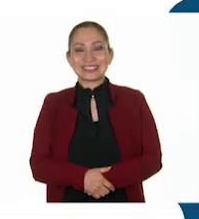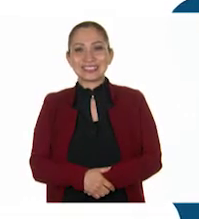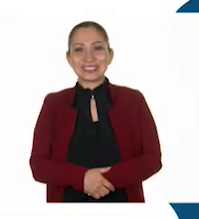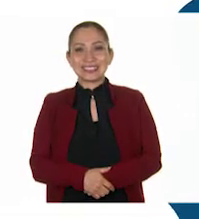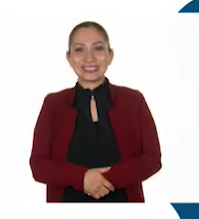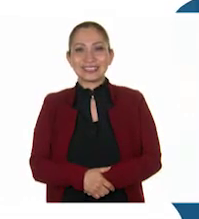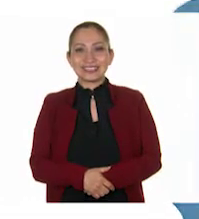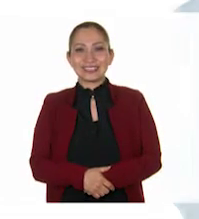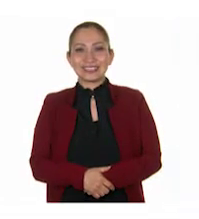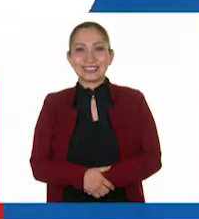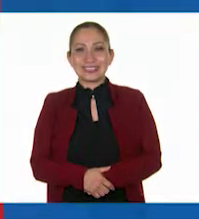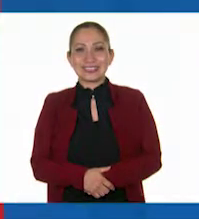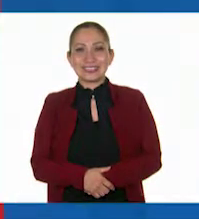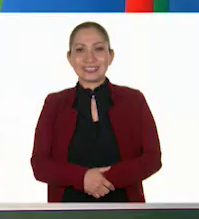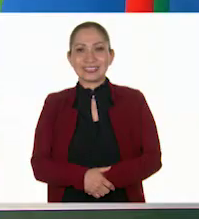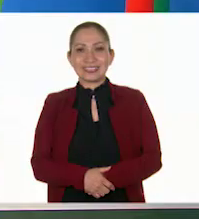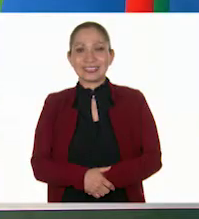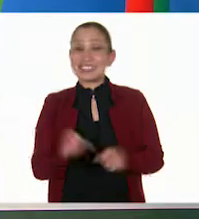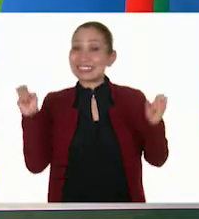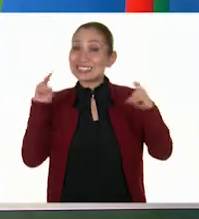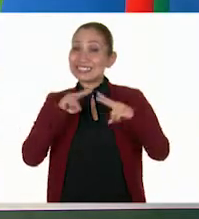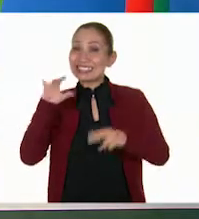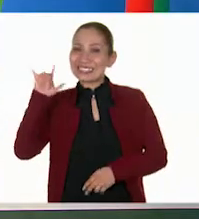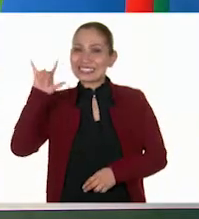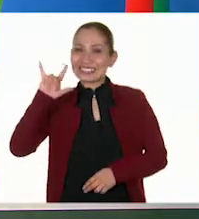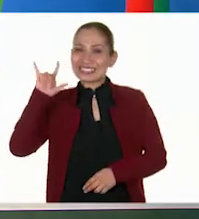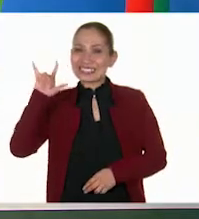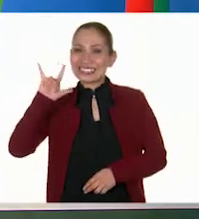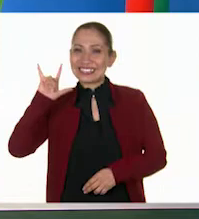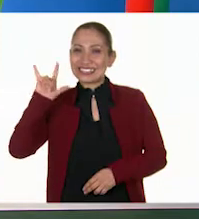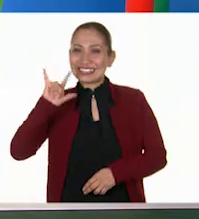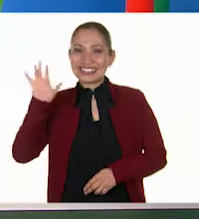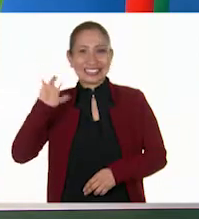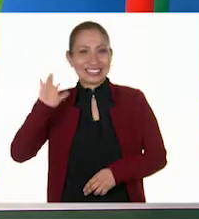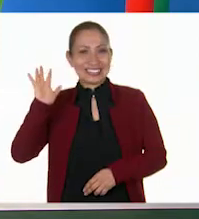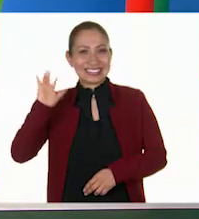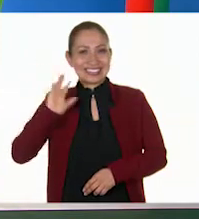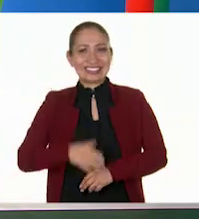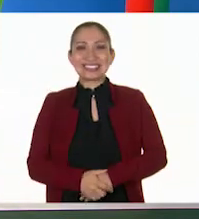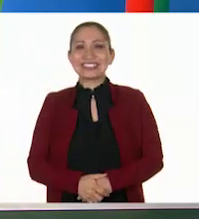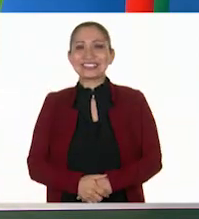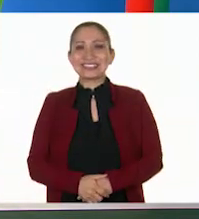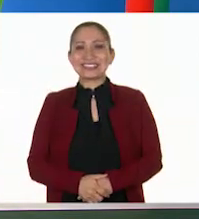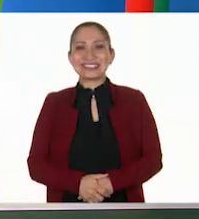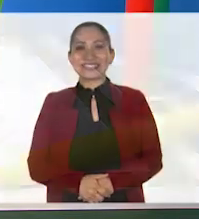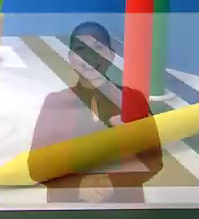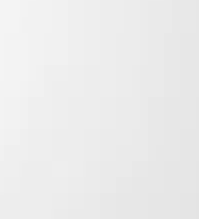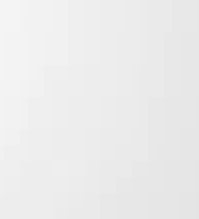aprendeencasa.sep.gov.mx. ¡Nos vemos! Adiós, hasta la próxima.